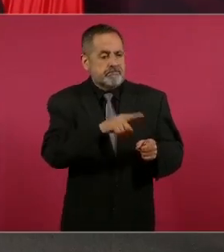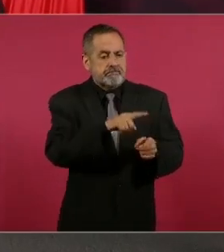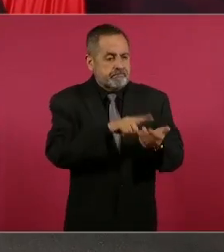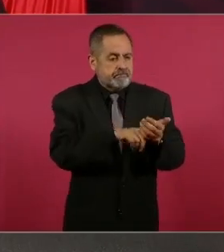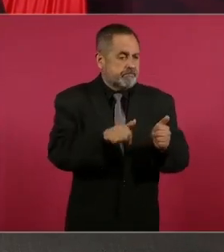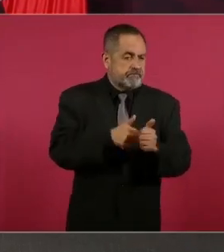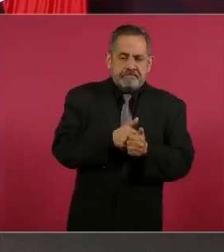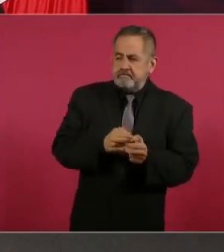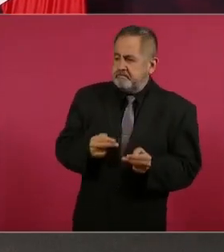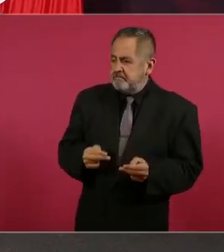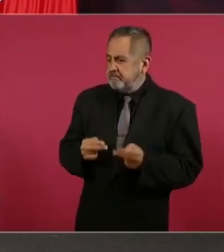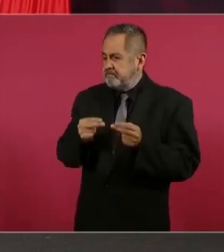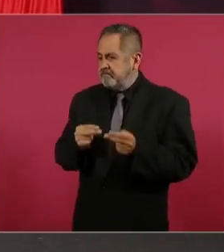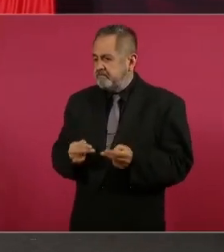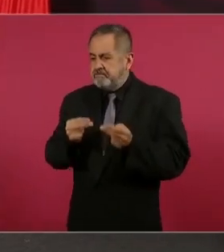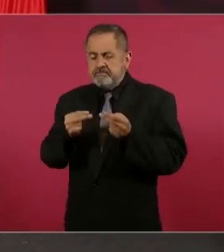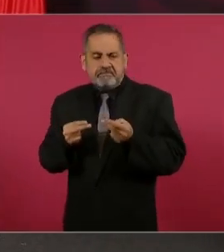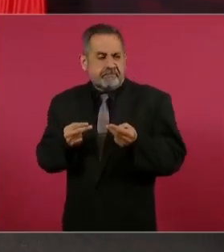negocios